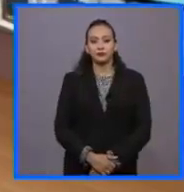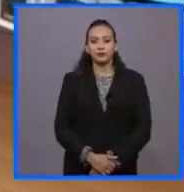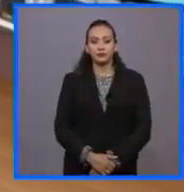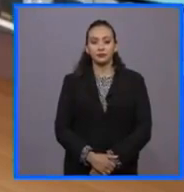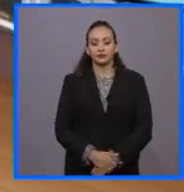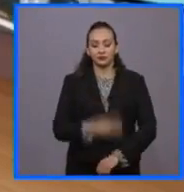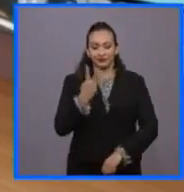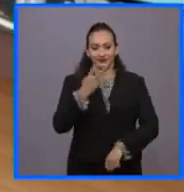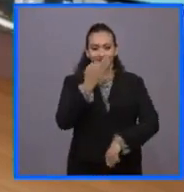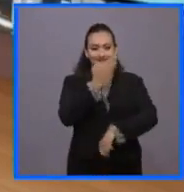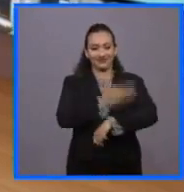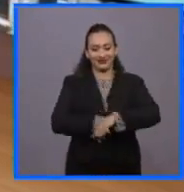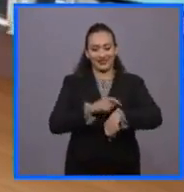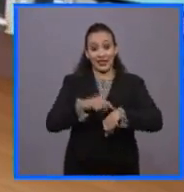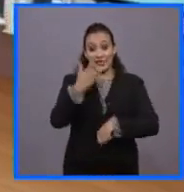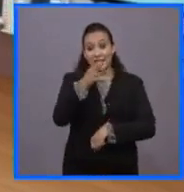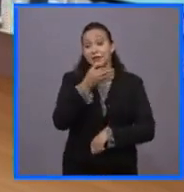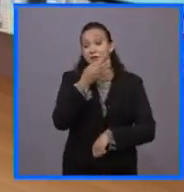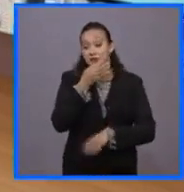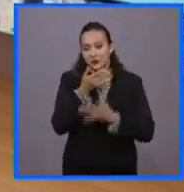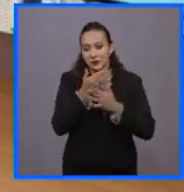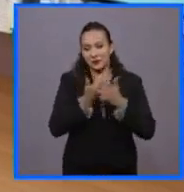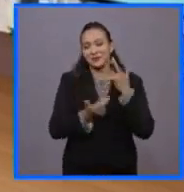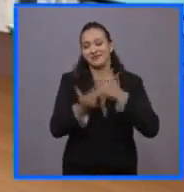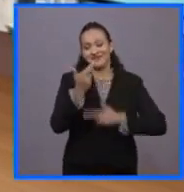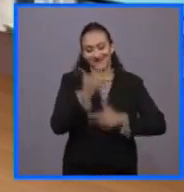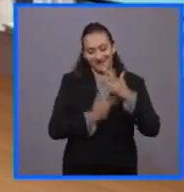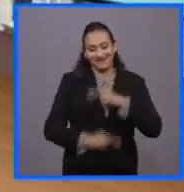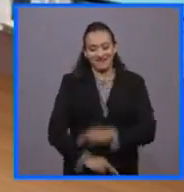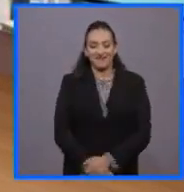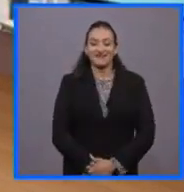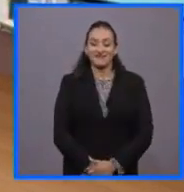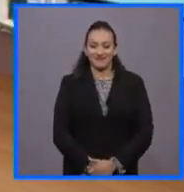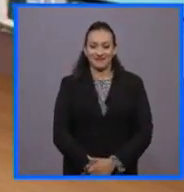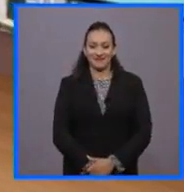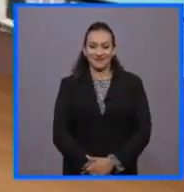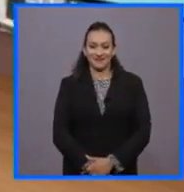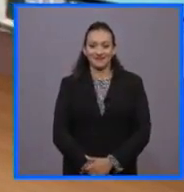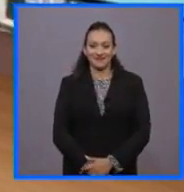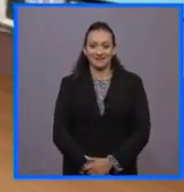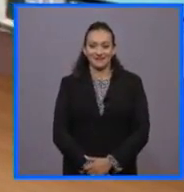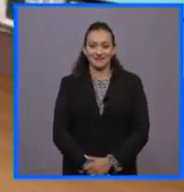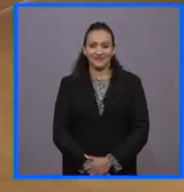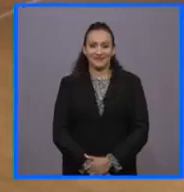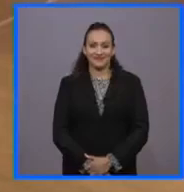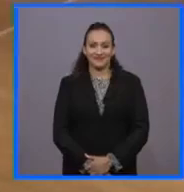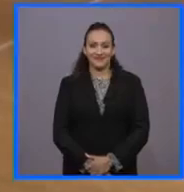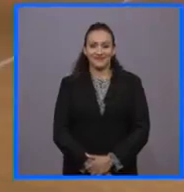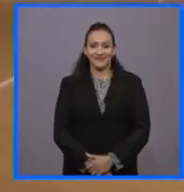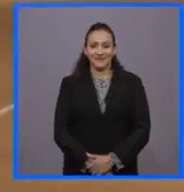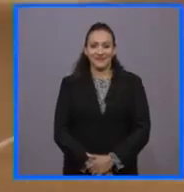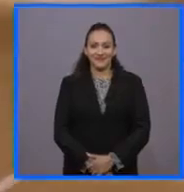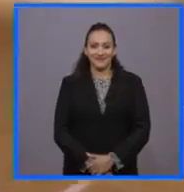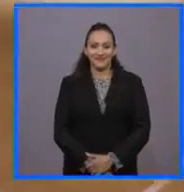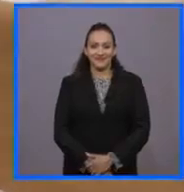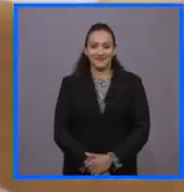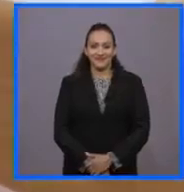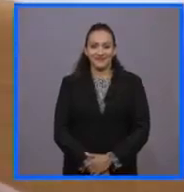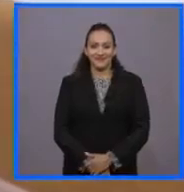3 de la tarde con 10 minutos, momento de hacer una pausa, pero regresamos con más noticias, no se vayan.